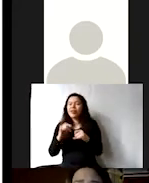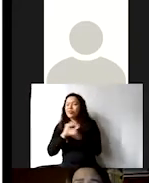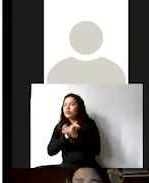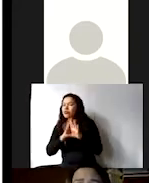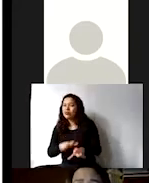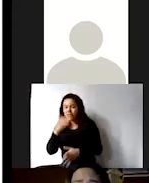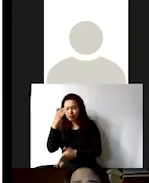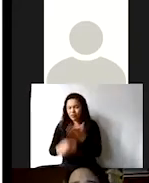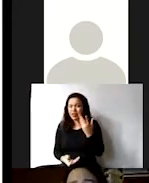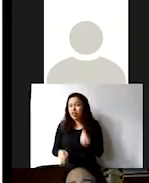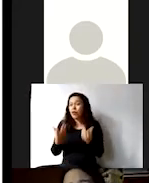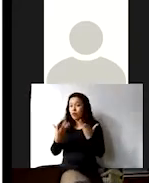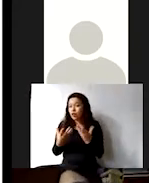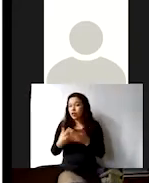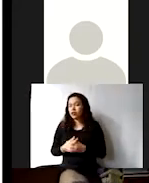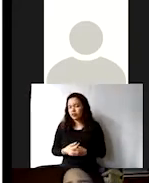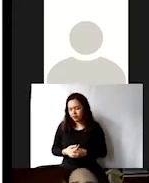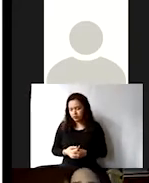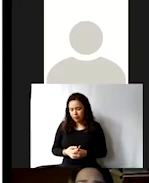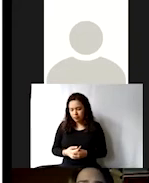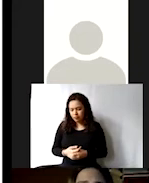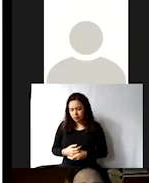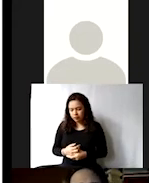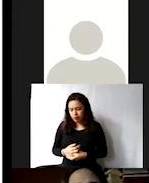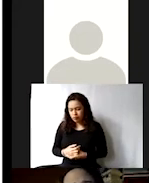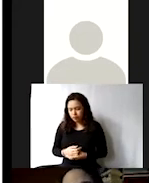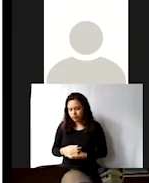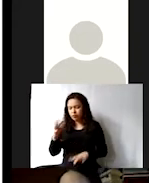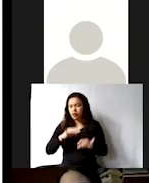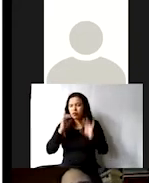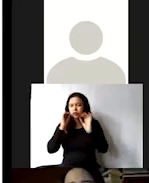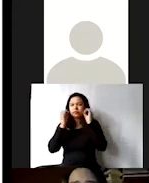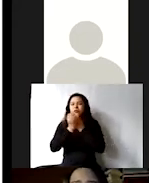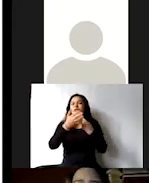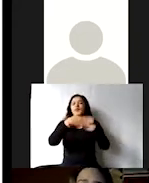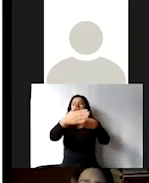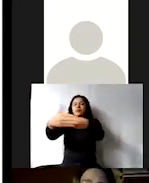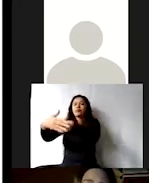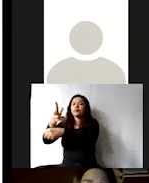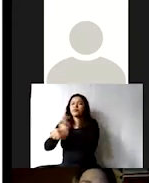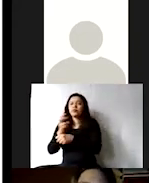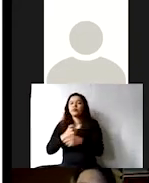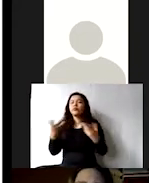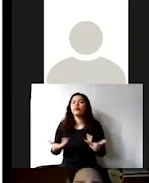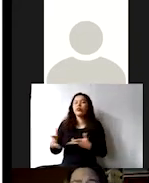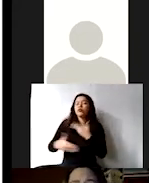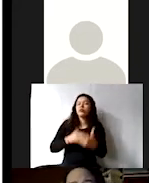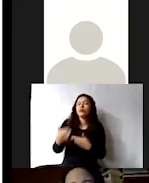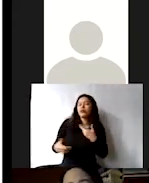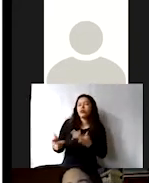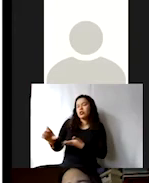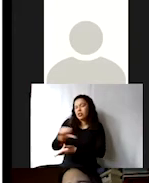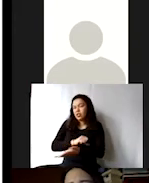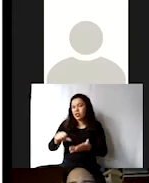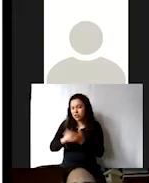información? A veces pues nada más invitan a ciertas organizaciones o son procesos centralizados o no